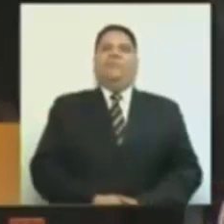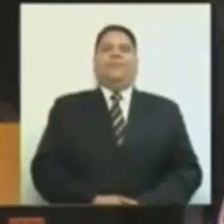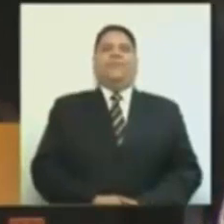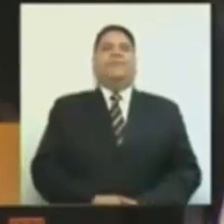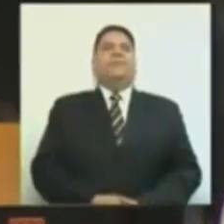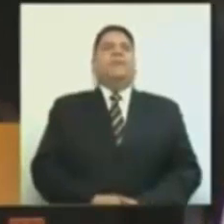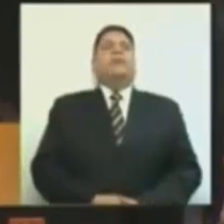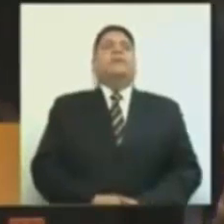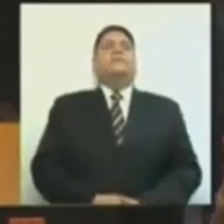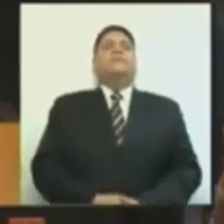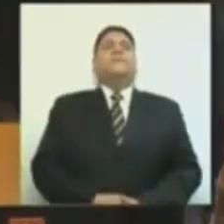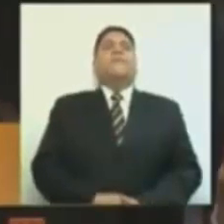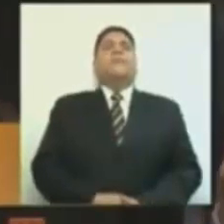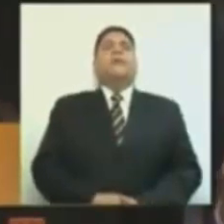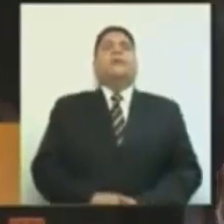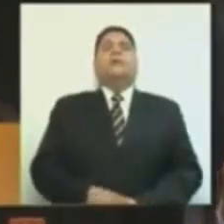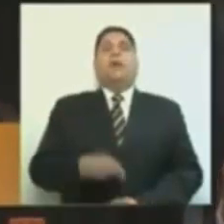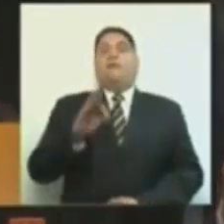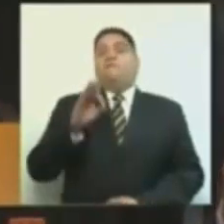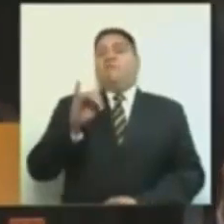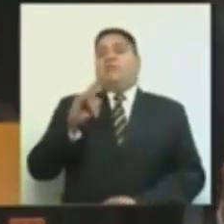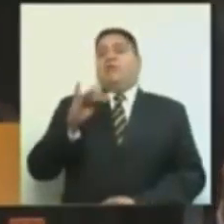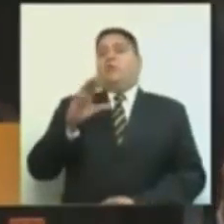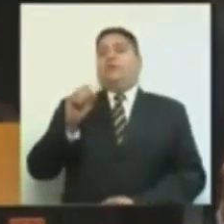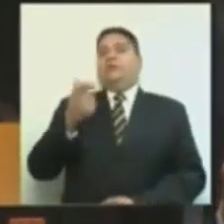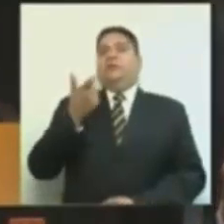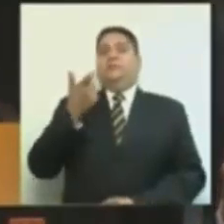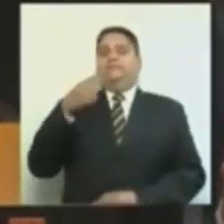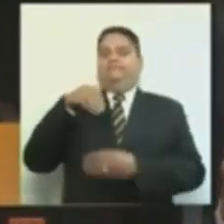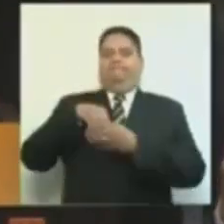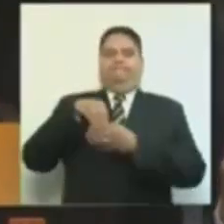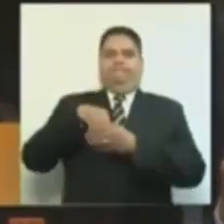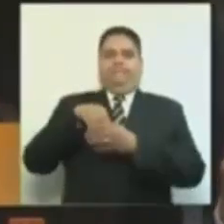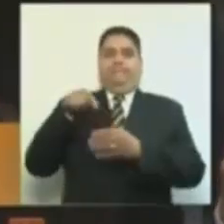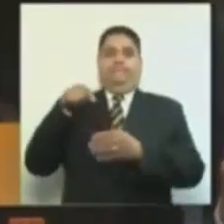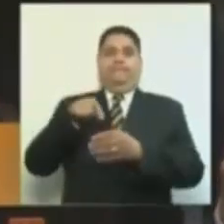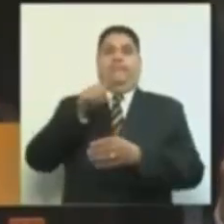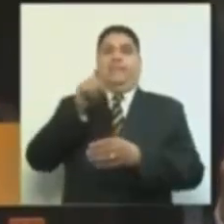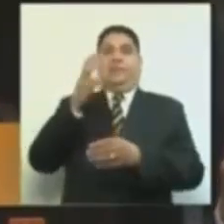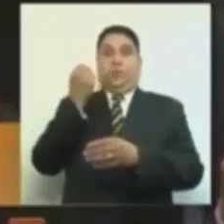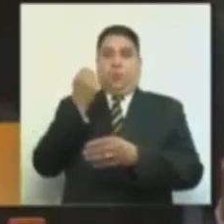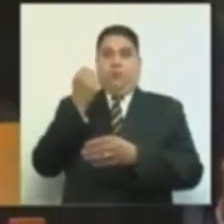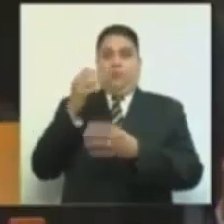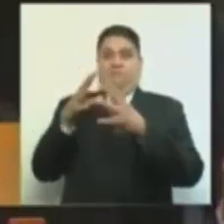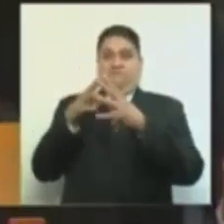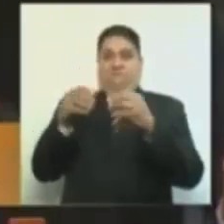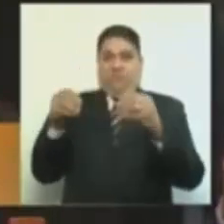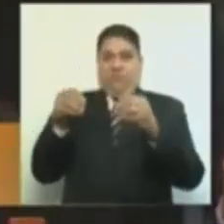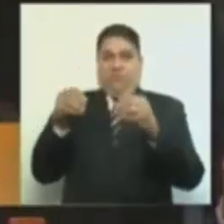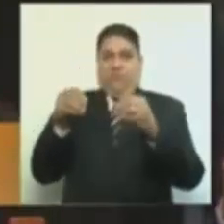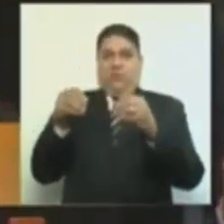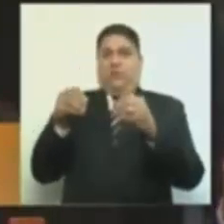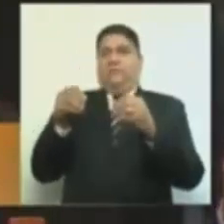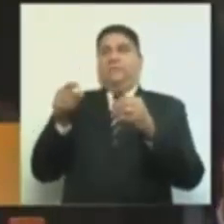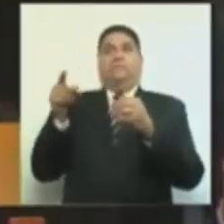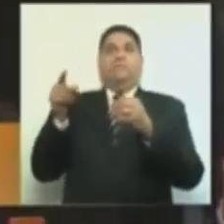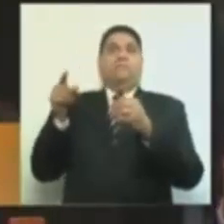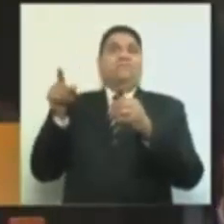la desaparición de 109 fideicomisos, tal y como lo plantea el Ejecutivo